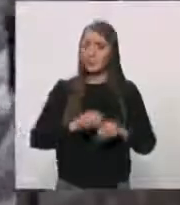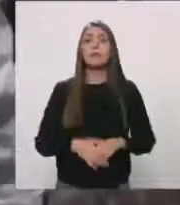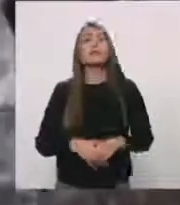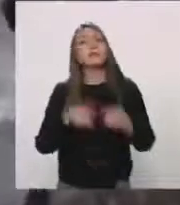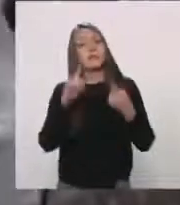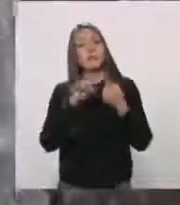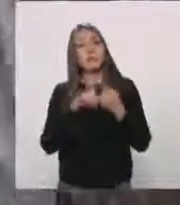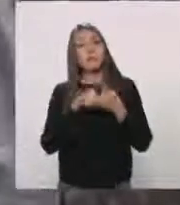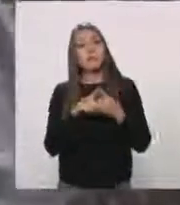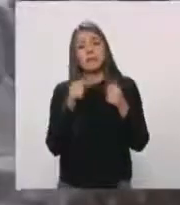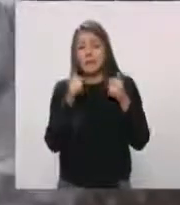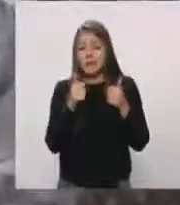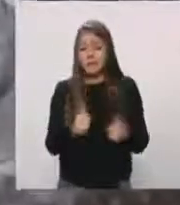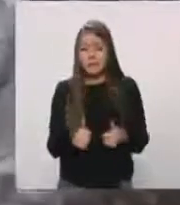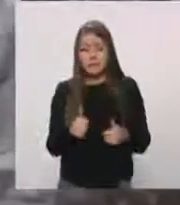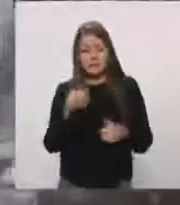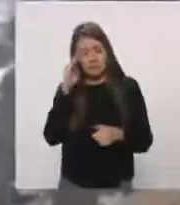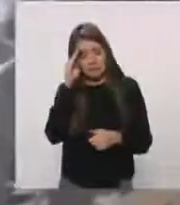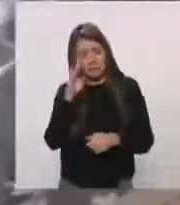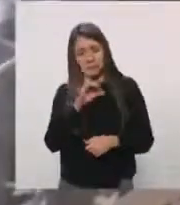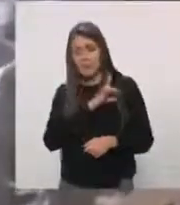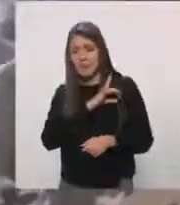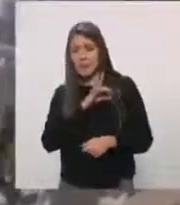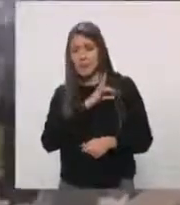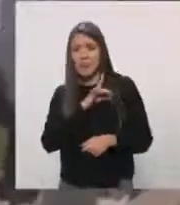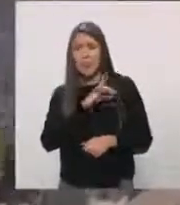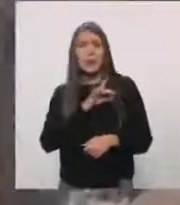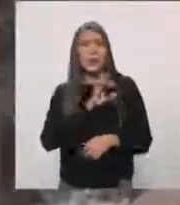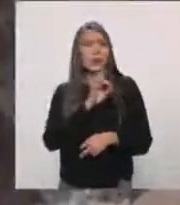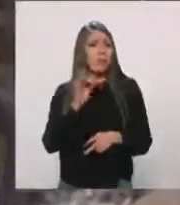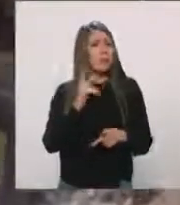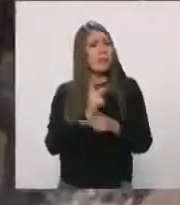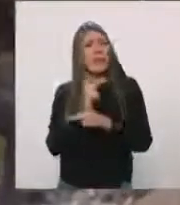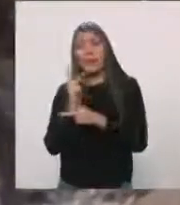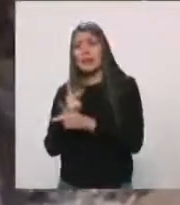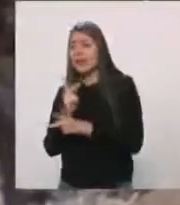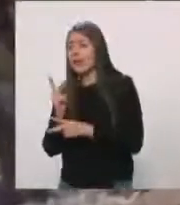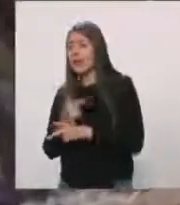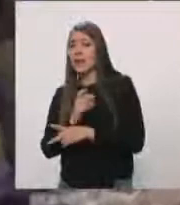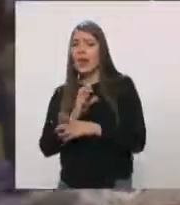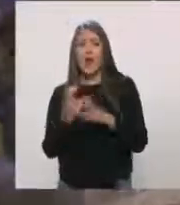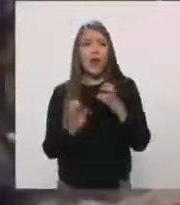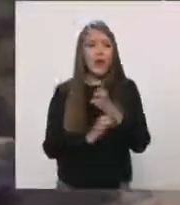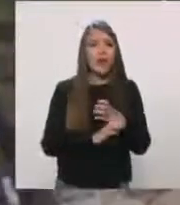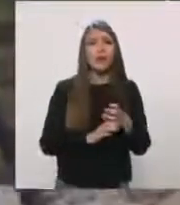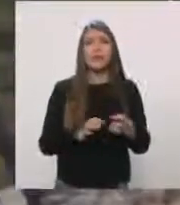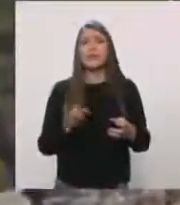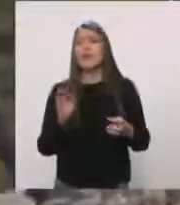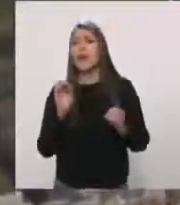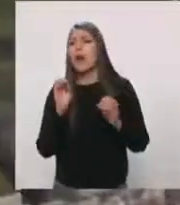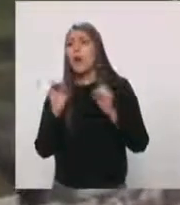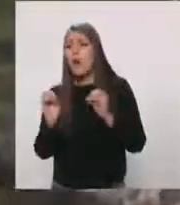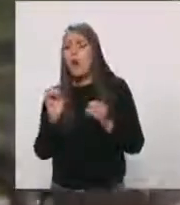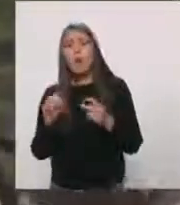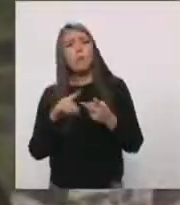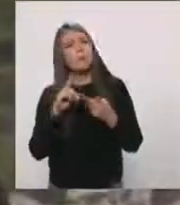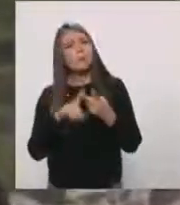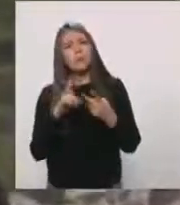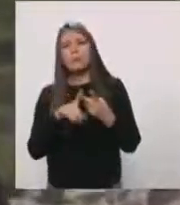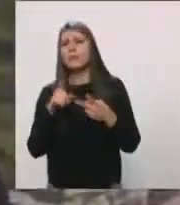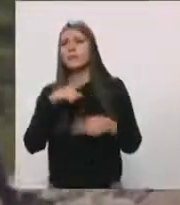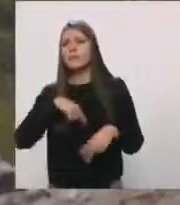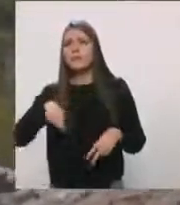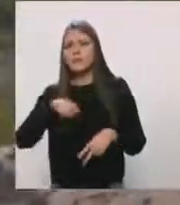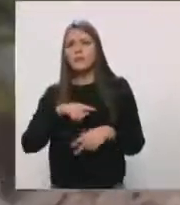en el miedo, pensando que cualquier cosa puede sucedernos en cualquier momento sin avisar, o trabajar en nuestras